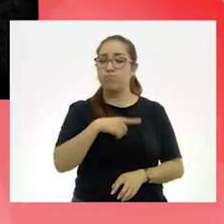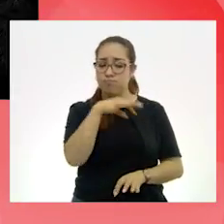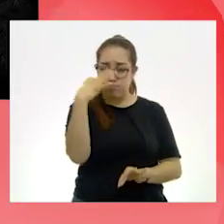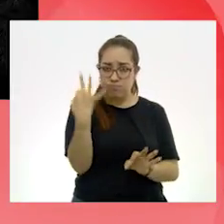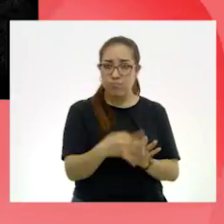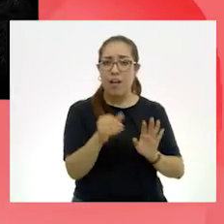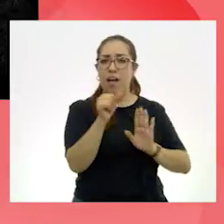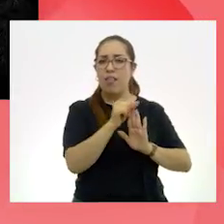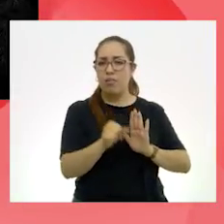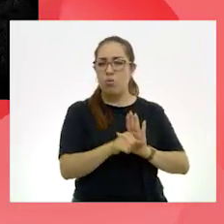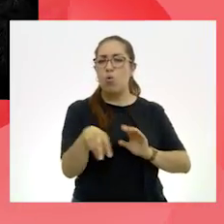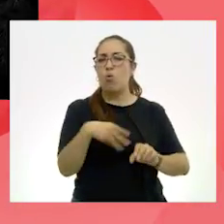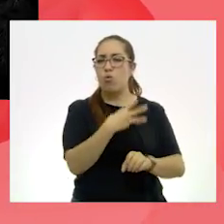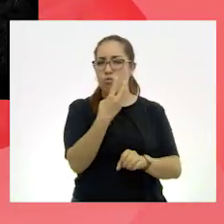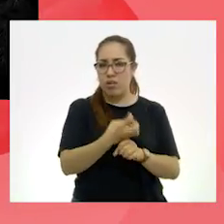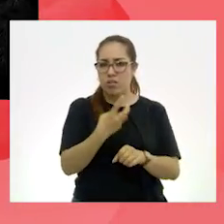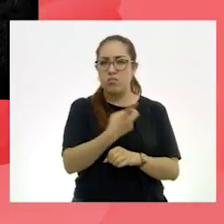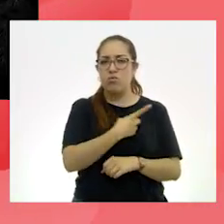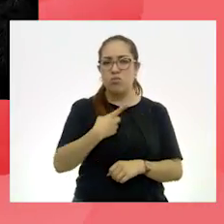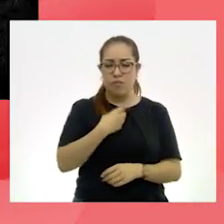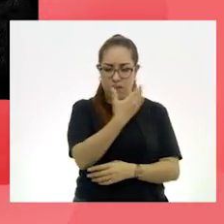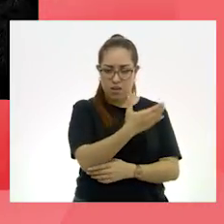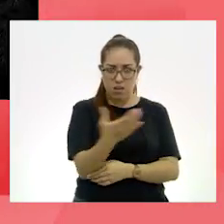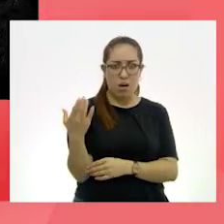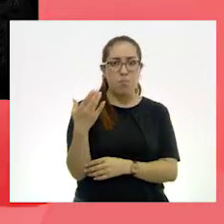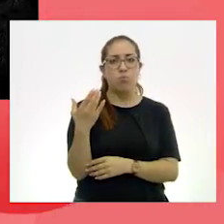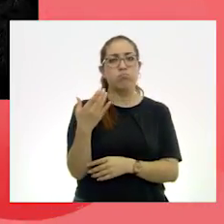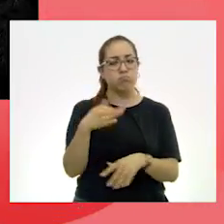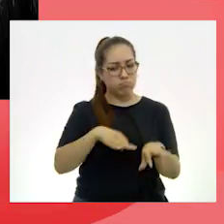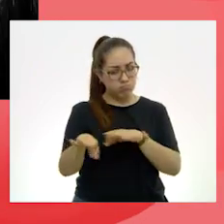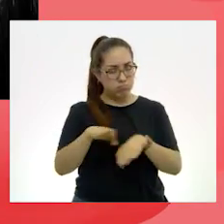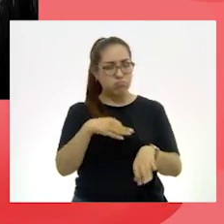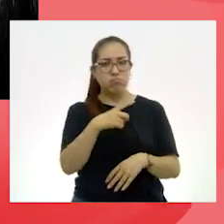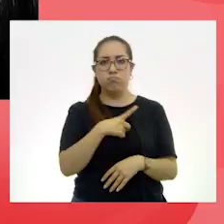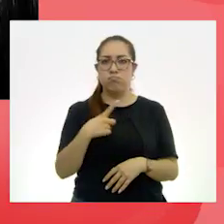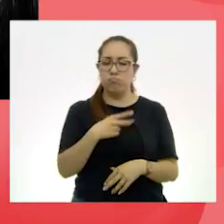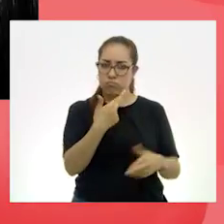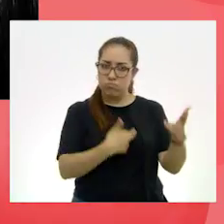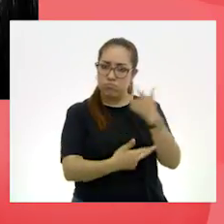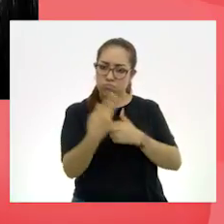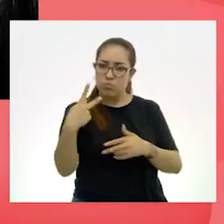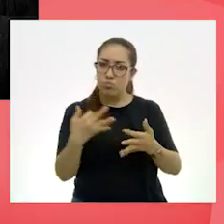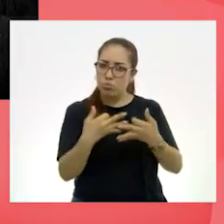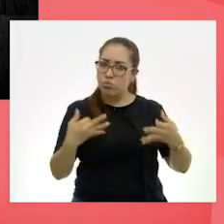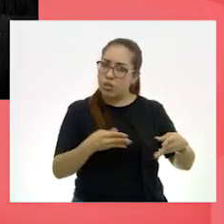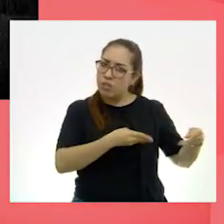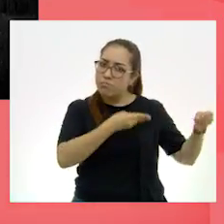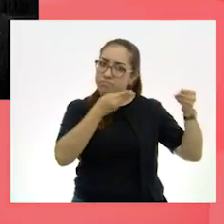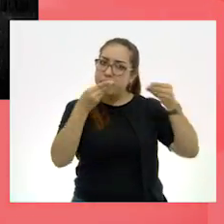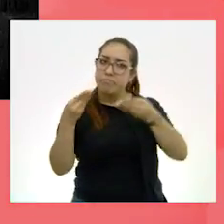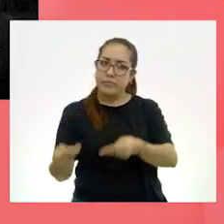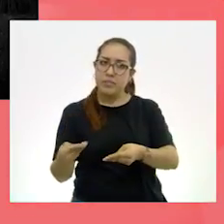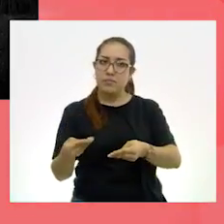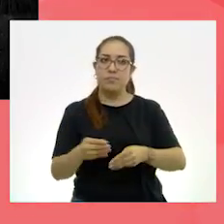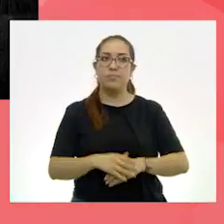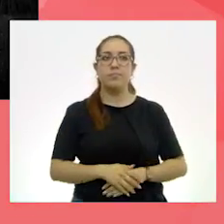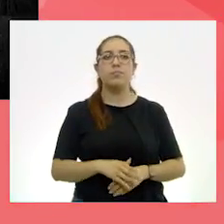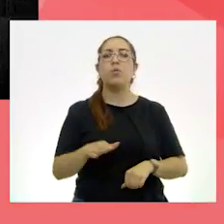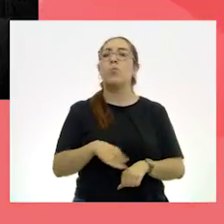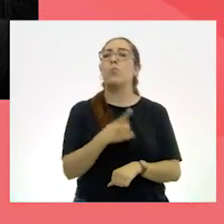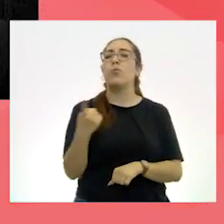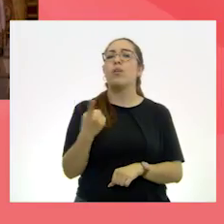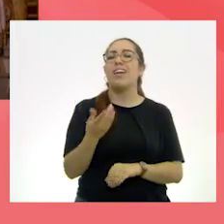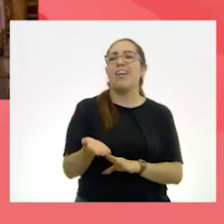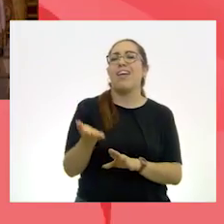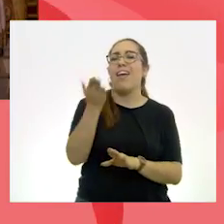3, que es el regreso de las tierras y hacer la justicia a los pueblos que perdieron las tierras por leyes mal